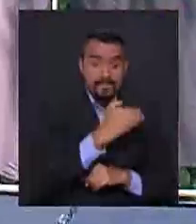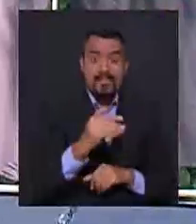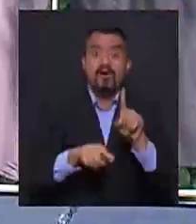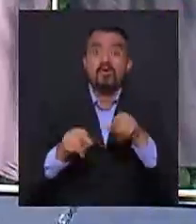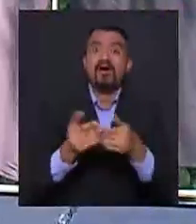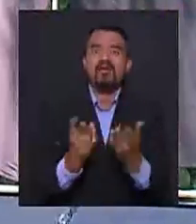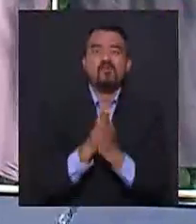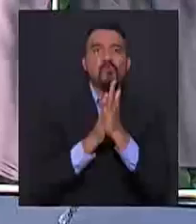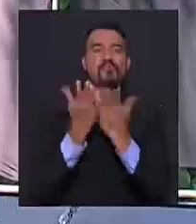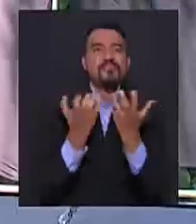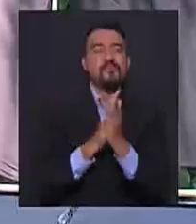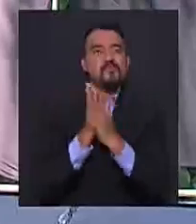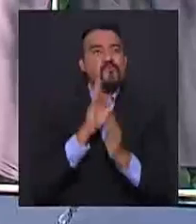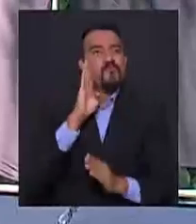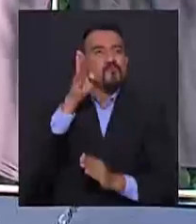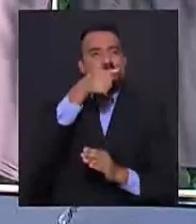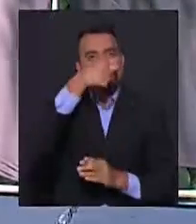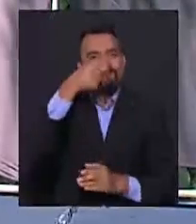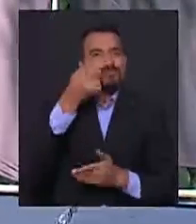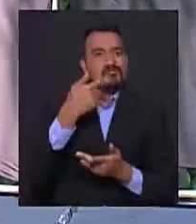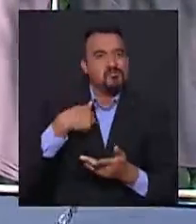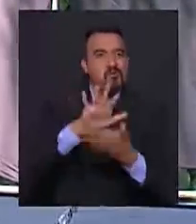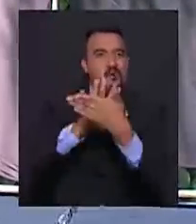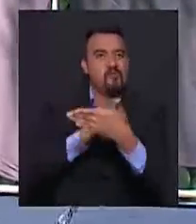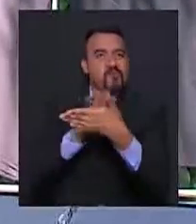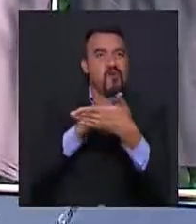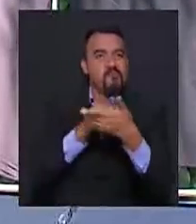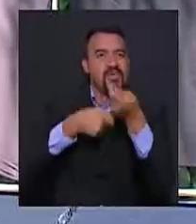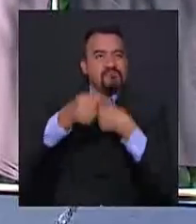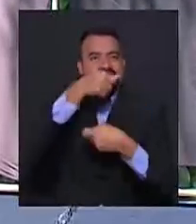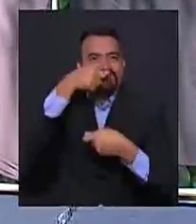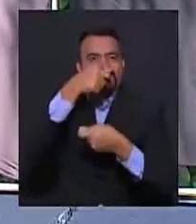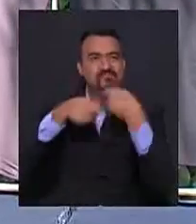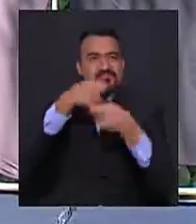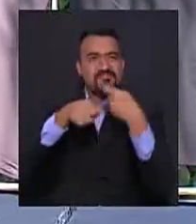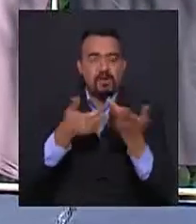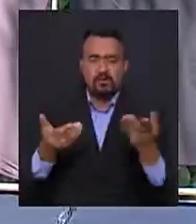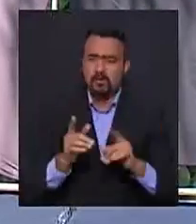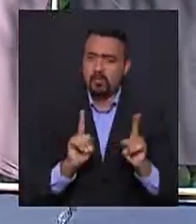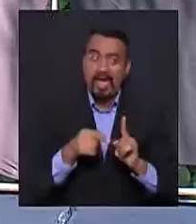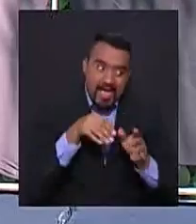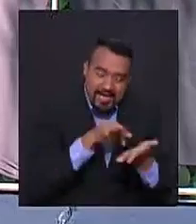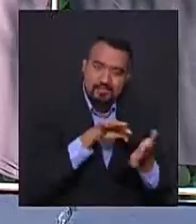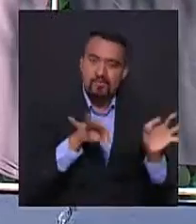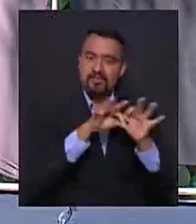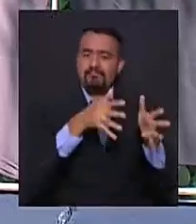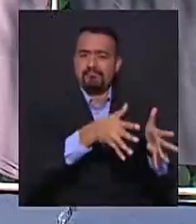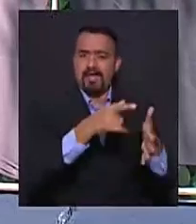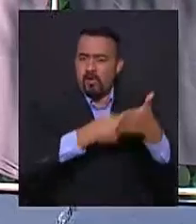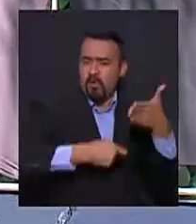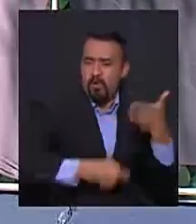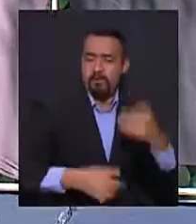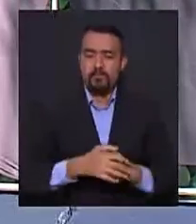que sueñan con ser capos. El enemigo es la mafia que impregnó cada esfera de nuestra